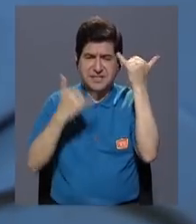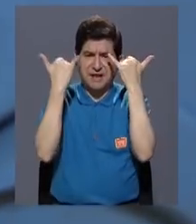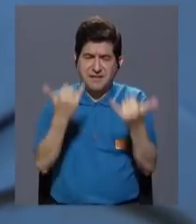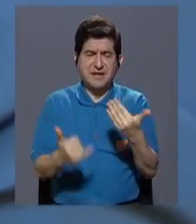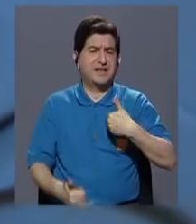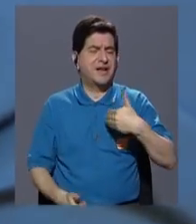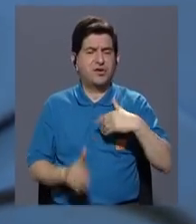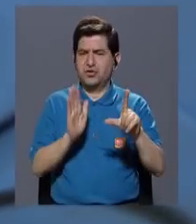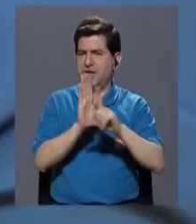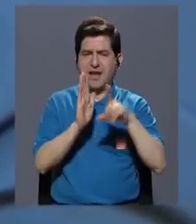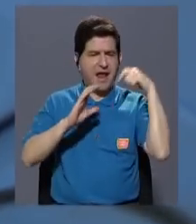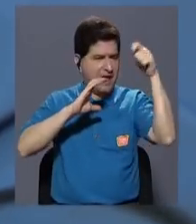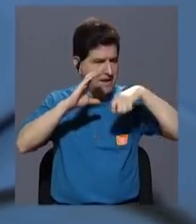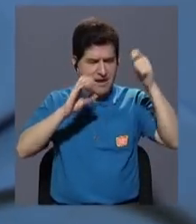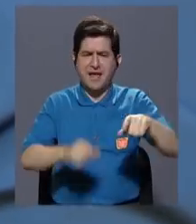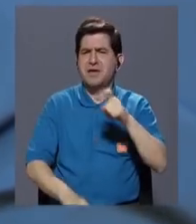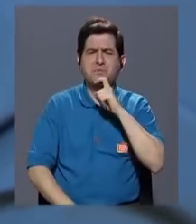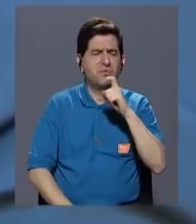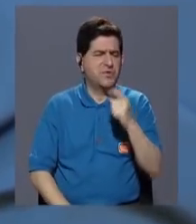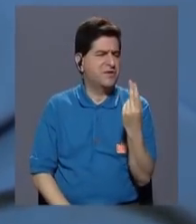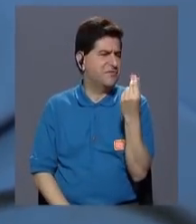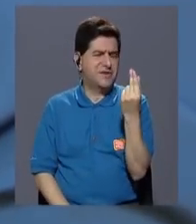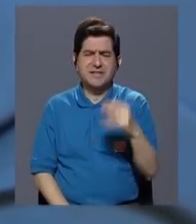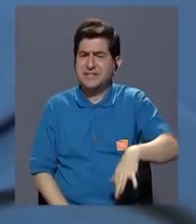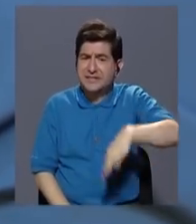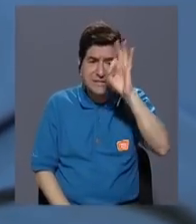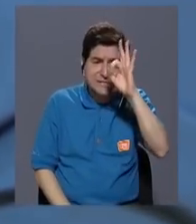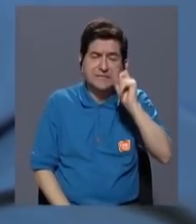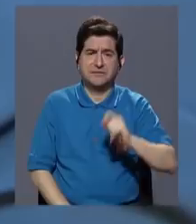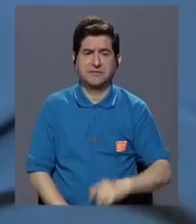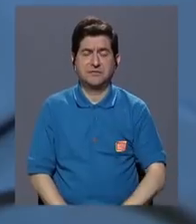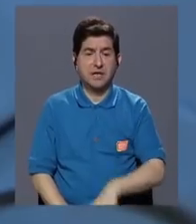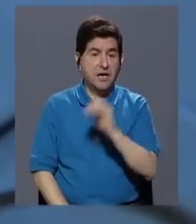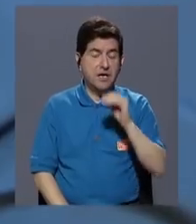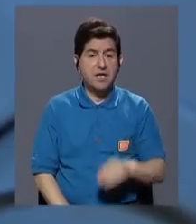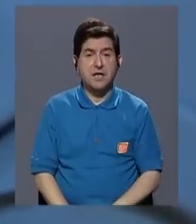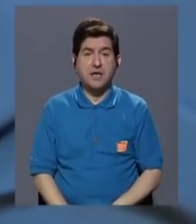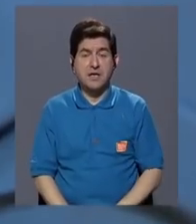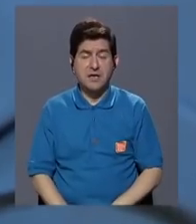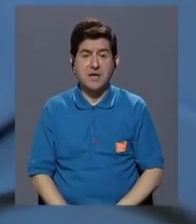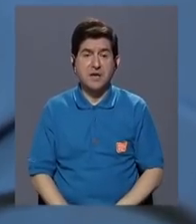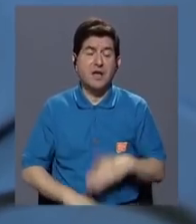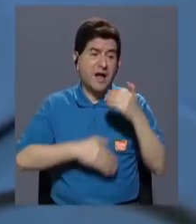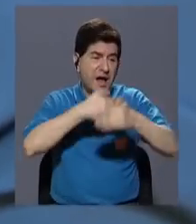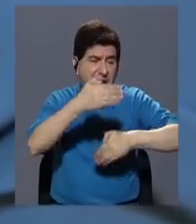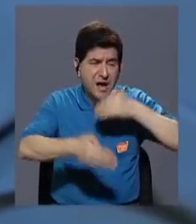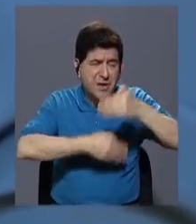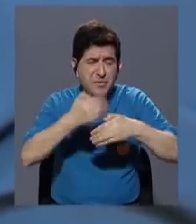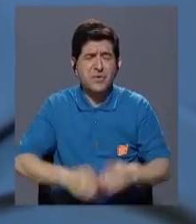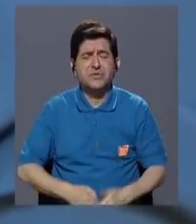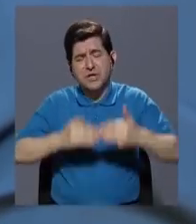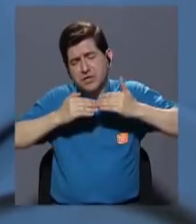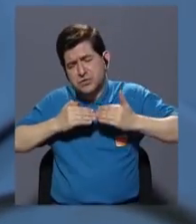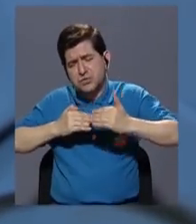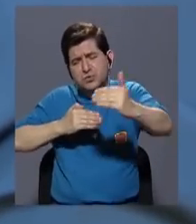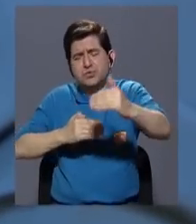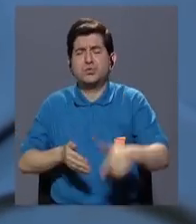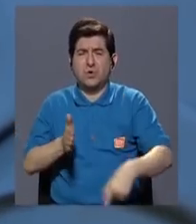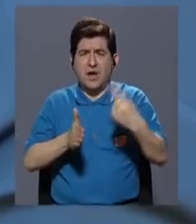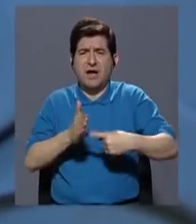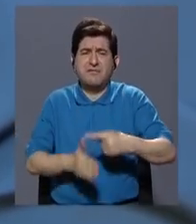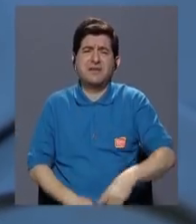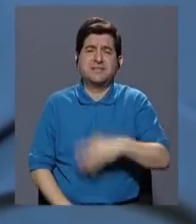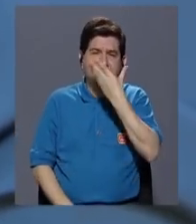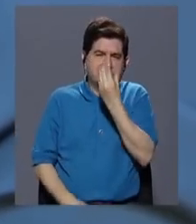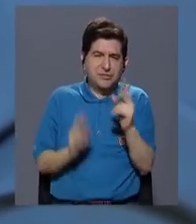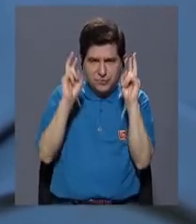sabemos porque no tenemos una ley de cine porque cuesta mucho conseguir fondos etcétera y los caminos son bastante largos y muy